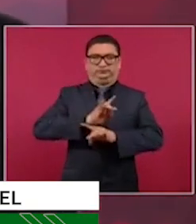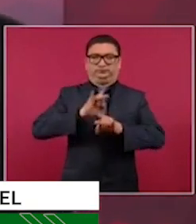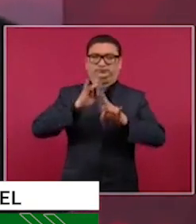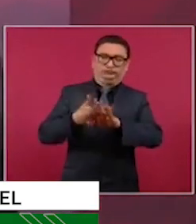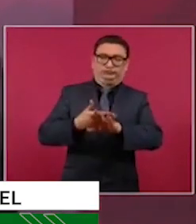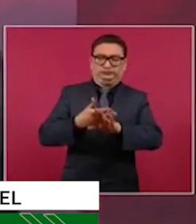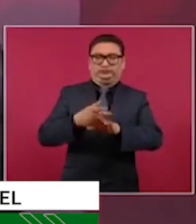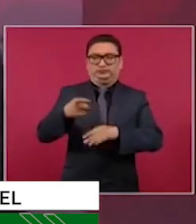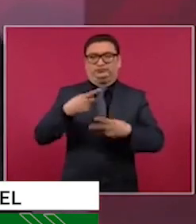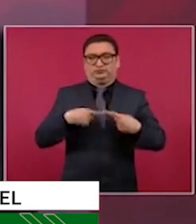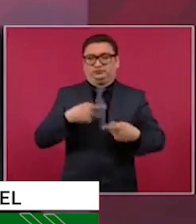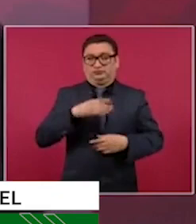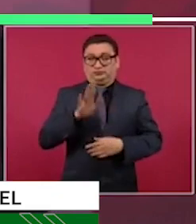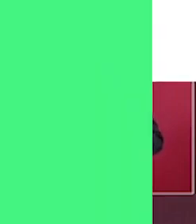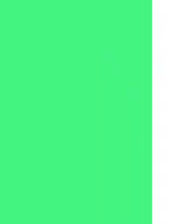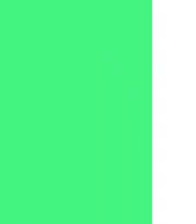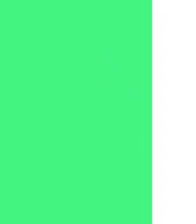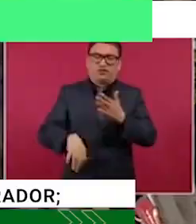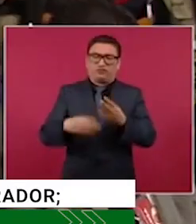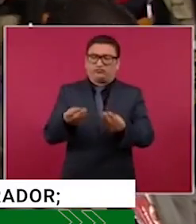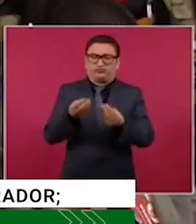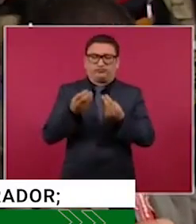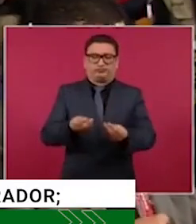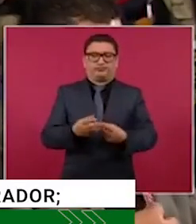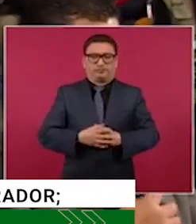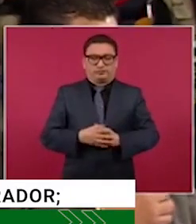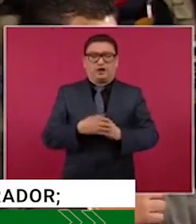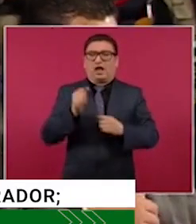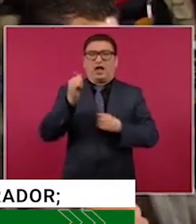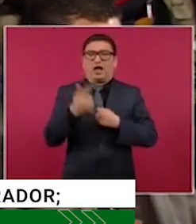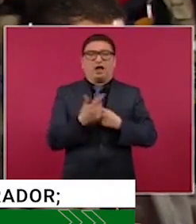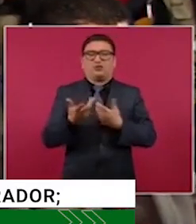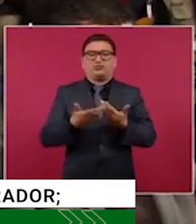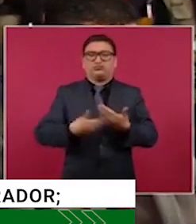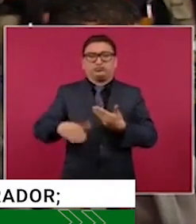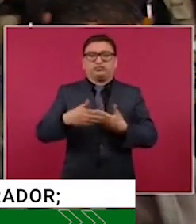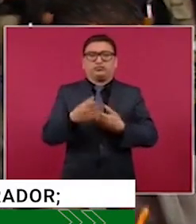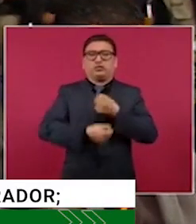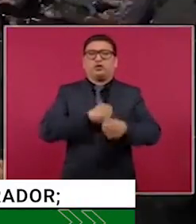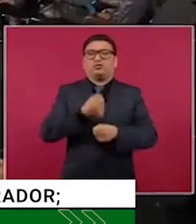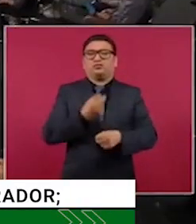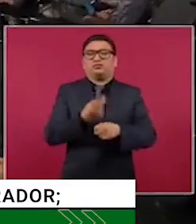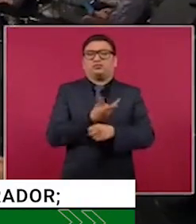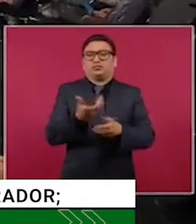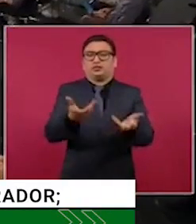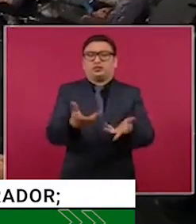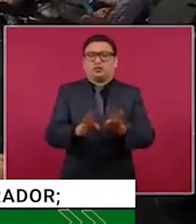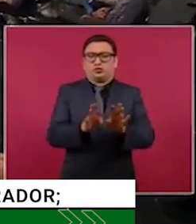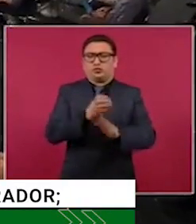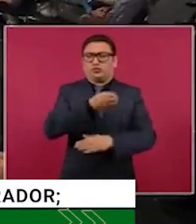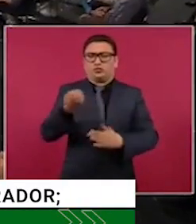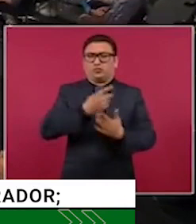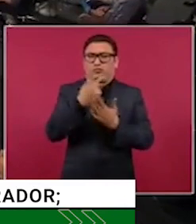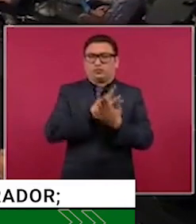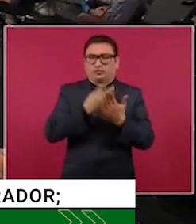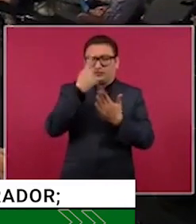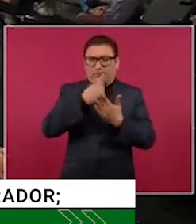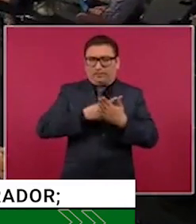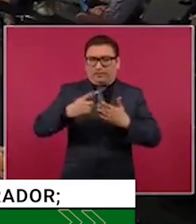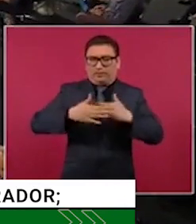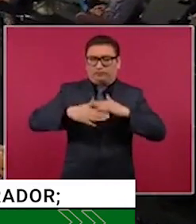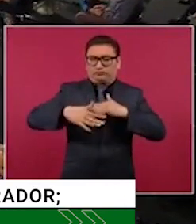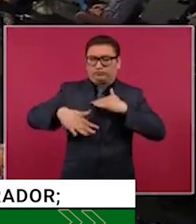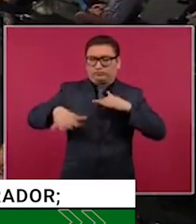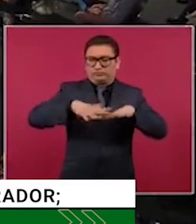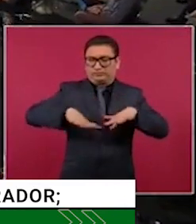en Michoacán. El presidente aseguró que el plan puesto en marcha desde 2019 contra el sargazo en